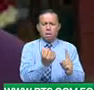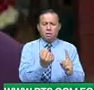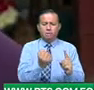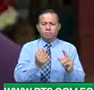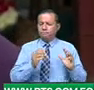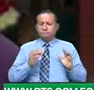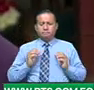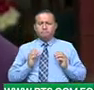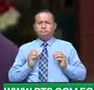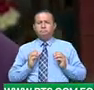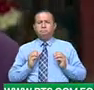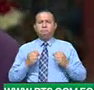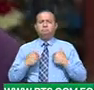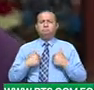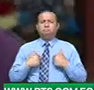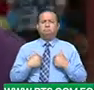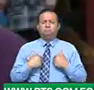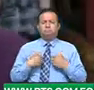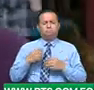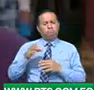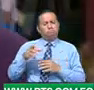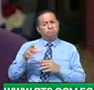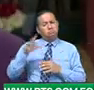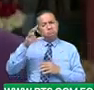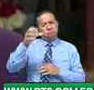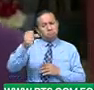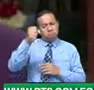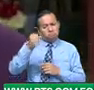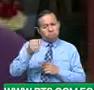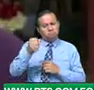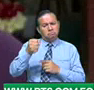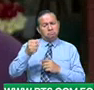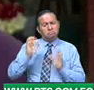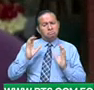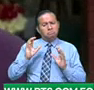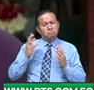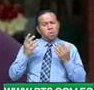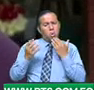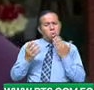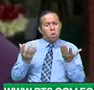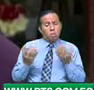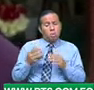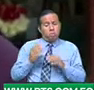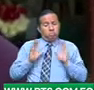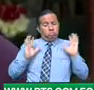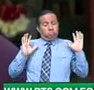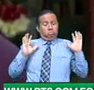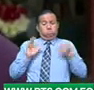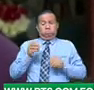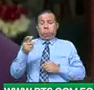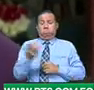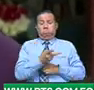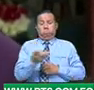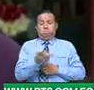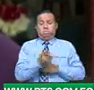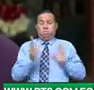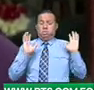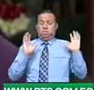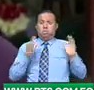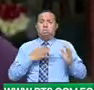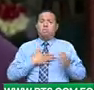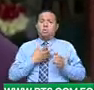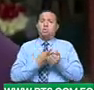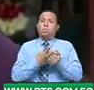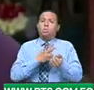la condena, nada de eso. La condena es mucho, nosotros no estamos en contra de nadie, más que todo por mis sobrinos. Él, si es que está